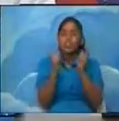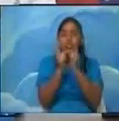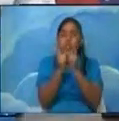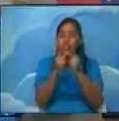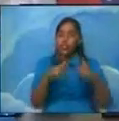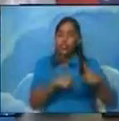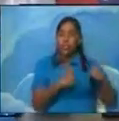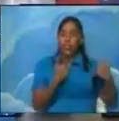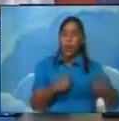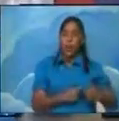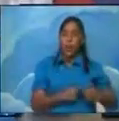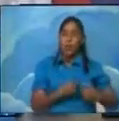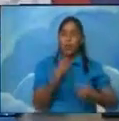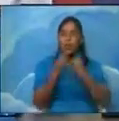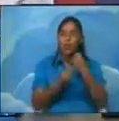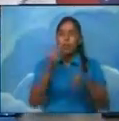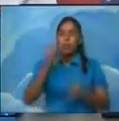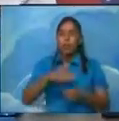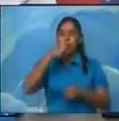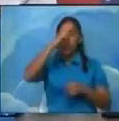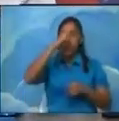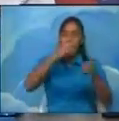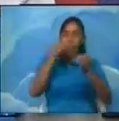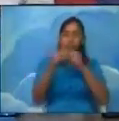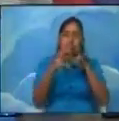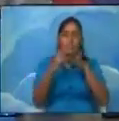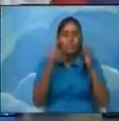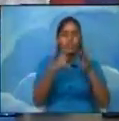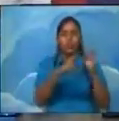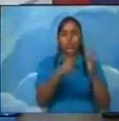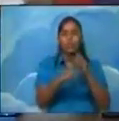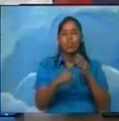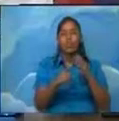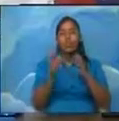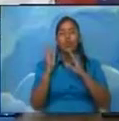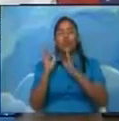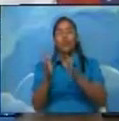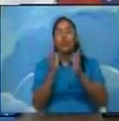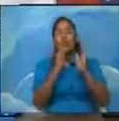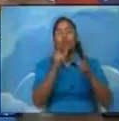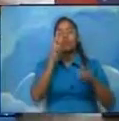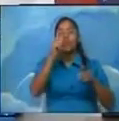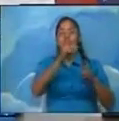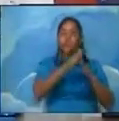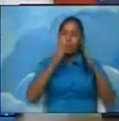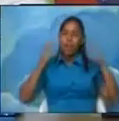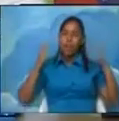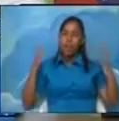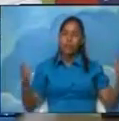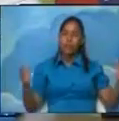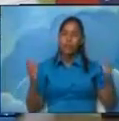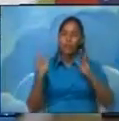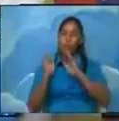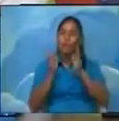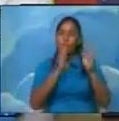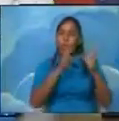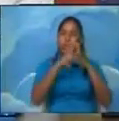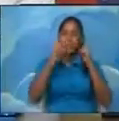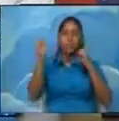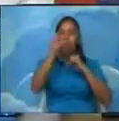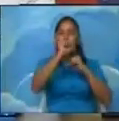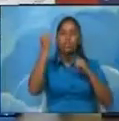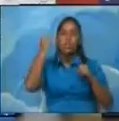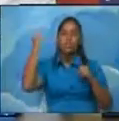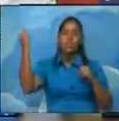chiquito. ¿Cómo puede Dios hacer eso? Conforme a su grandeza, conforme a su